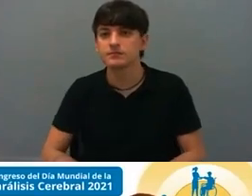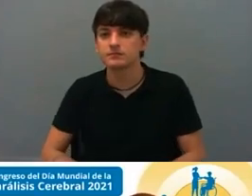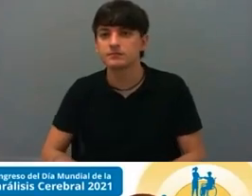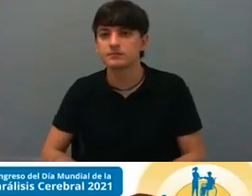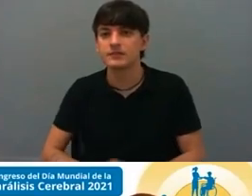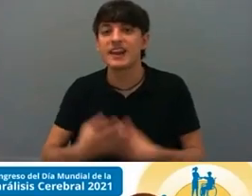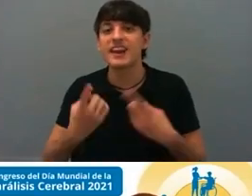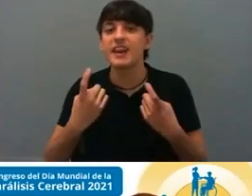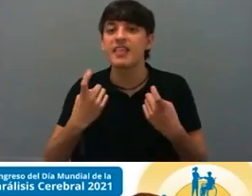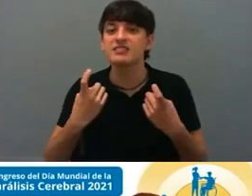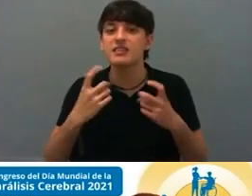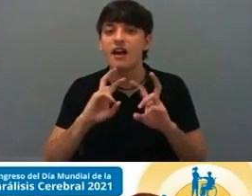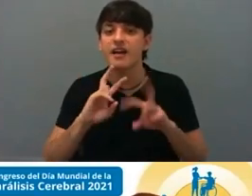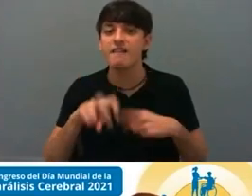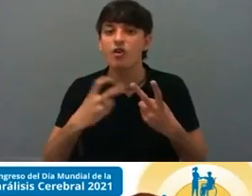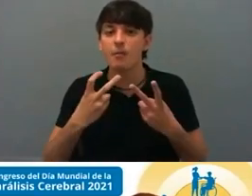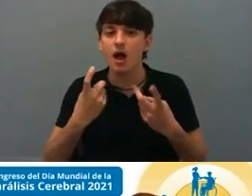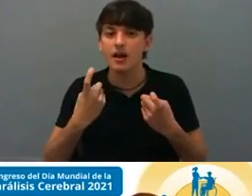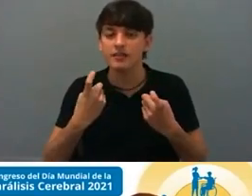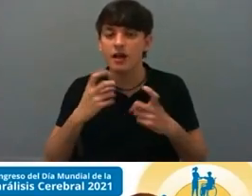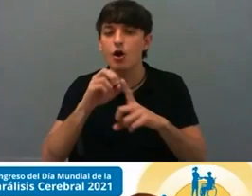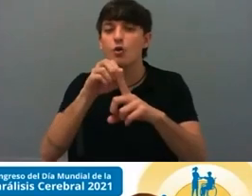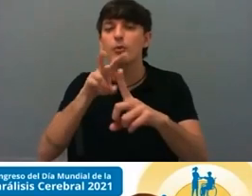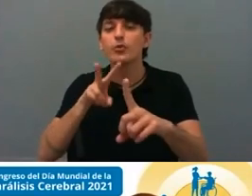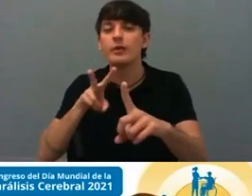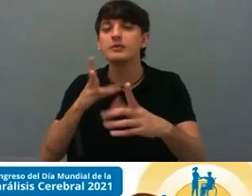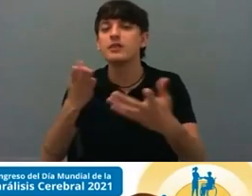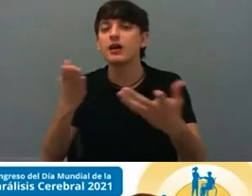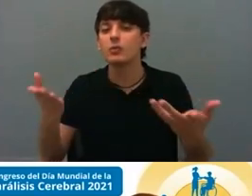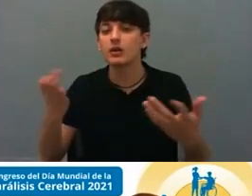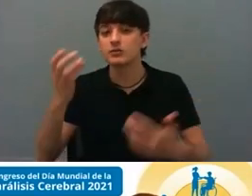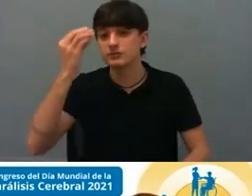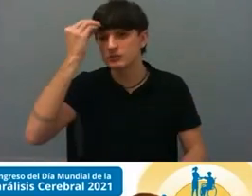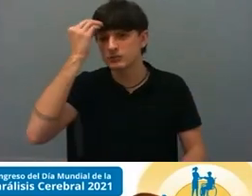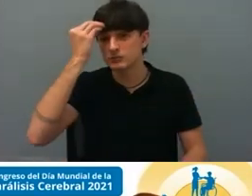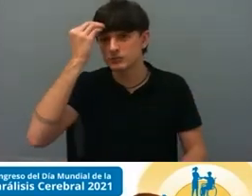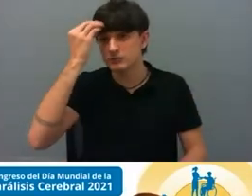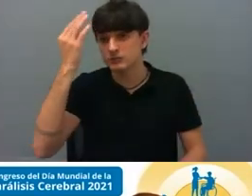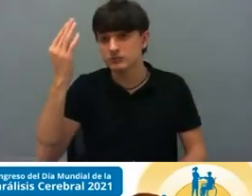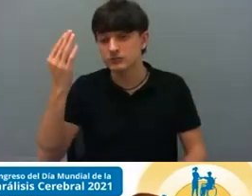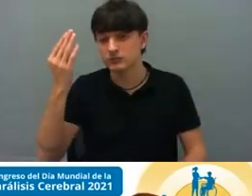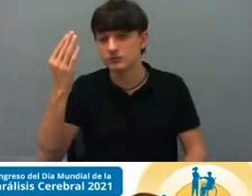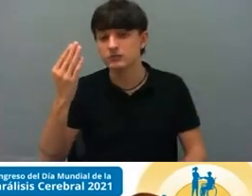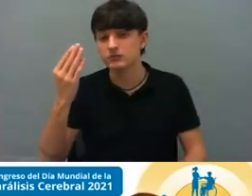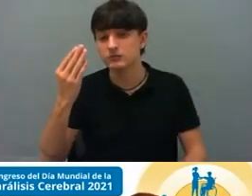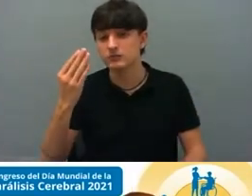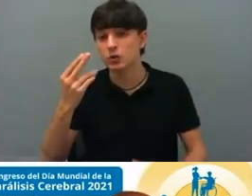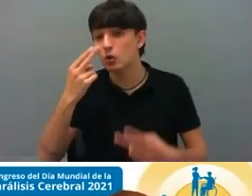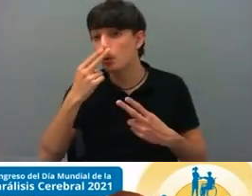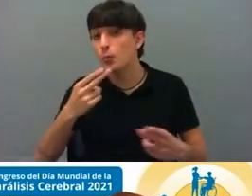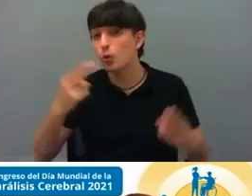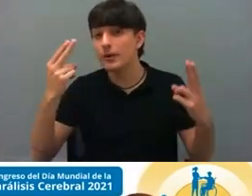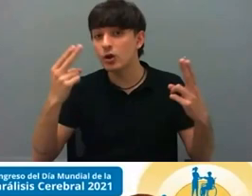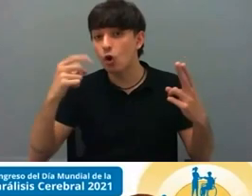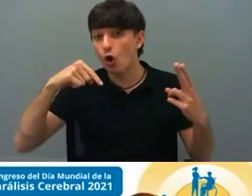necesidad de reforma, ¿no? ¿Cuál es vuestro punto de vista? Yo creo que hay una confluencia del público que hoy nos escucha y de